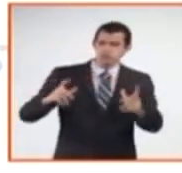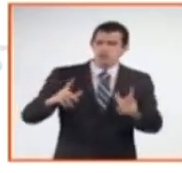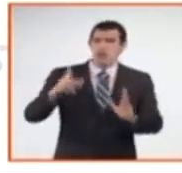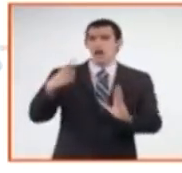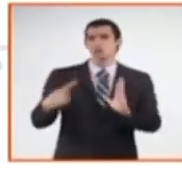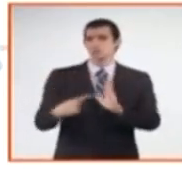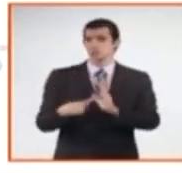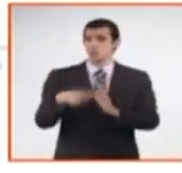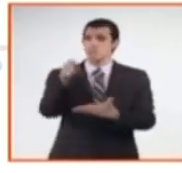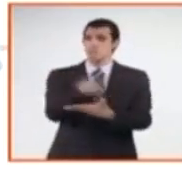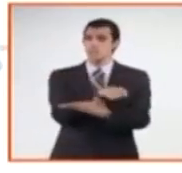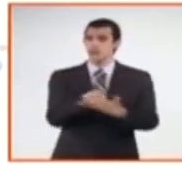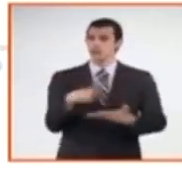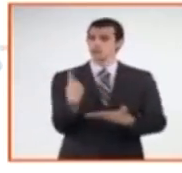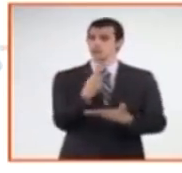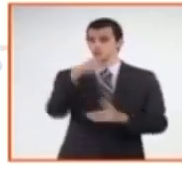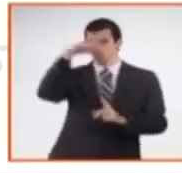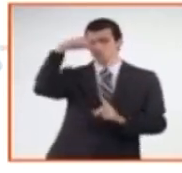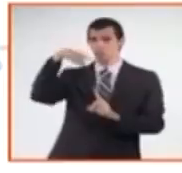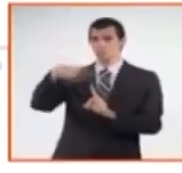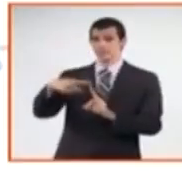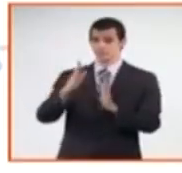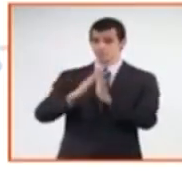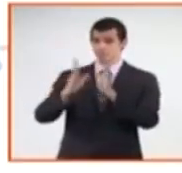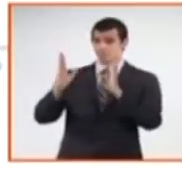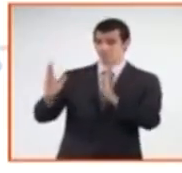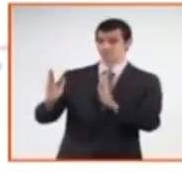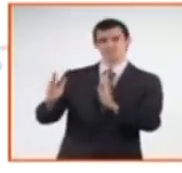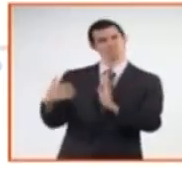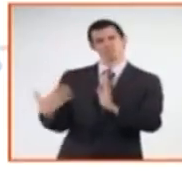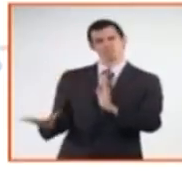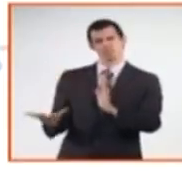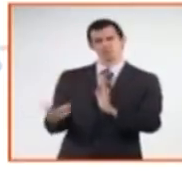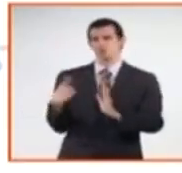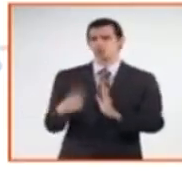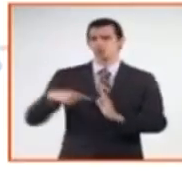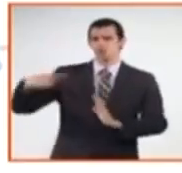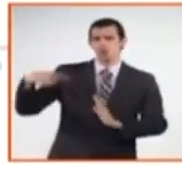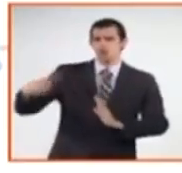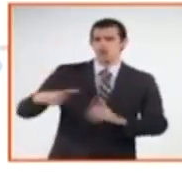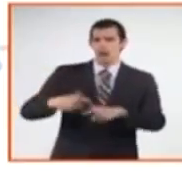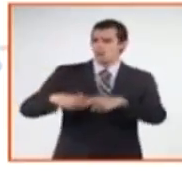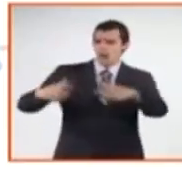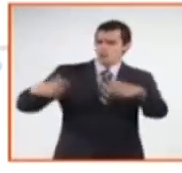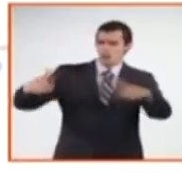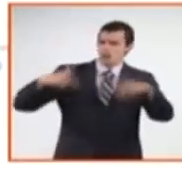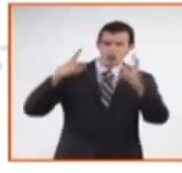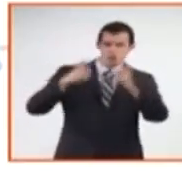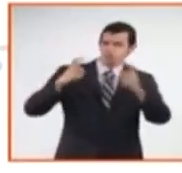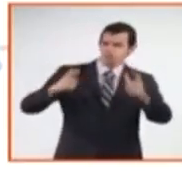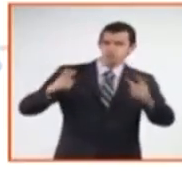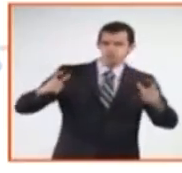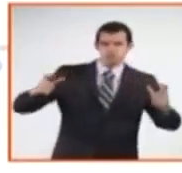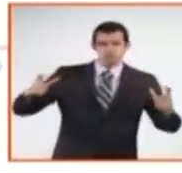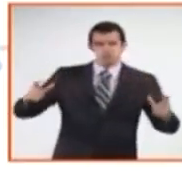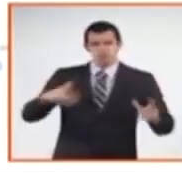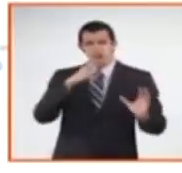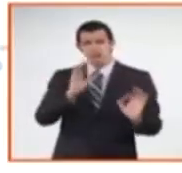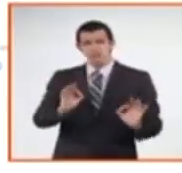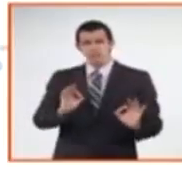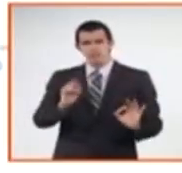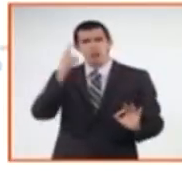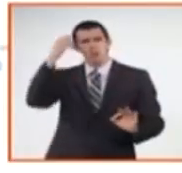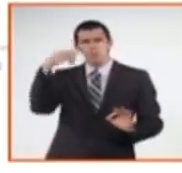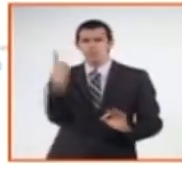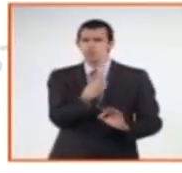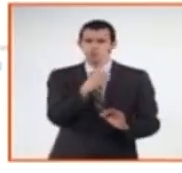septiembre tenemos un cronograma que le hemos entregado el minsap de semanas por semana la cantidad de vacunas que le vamos